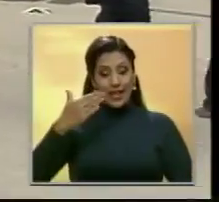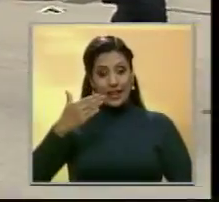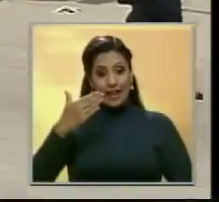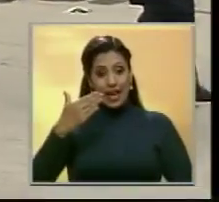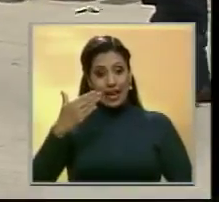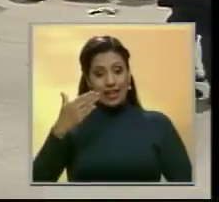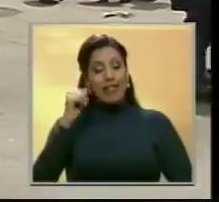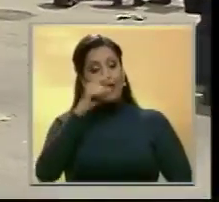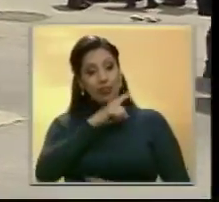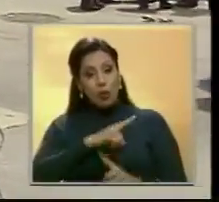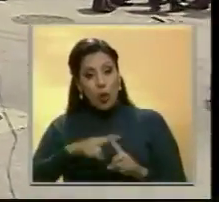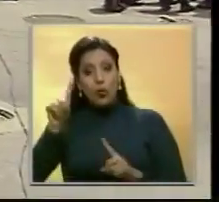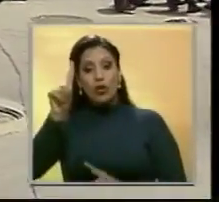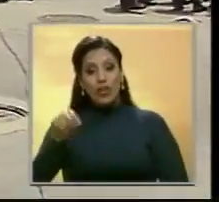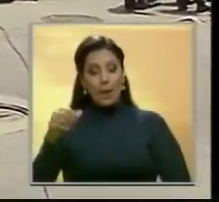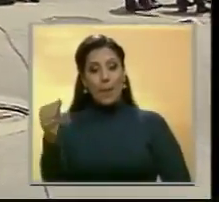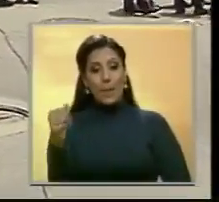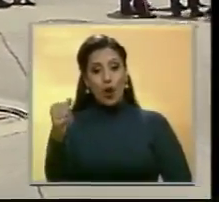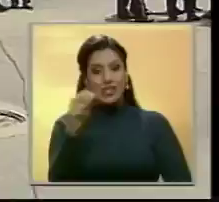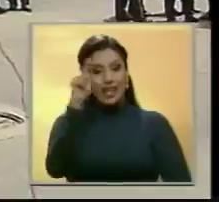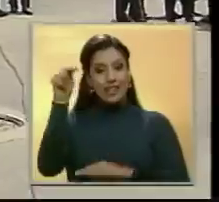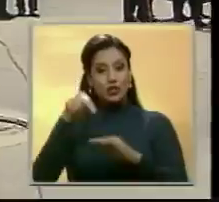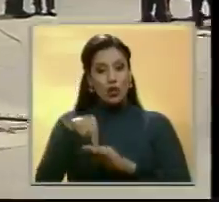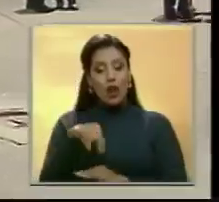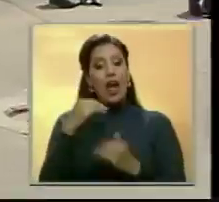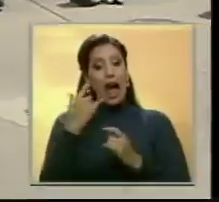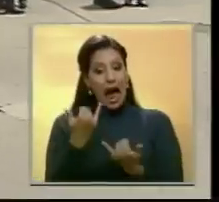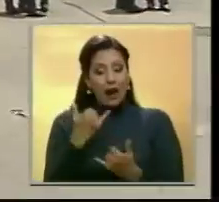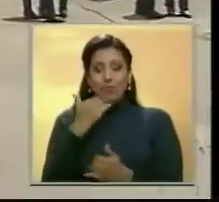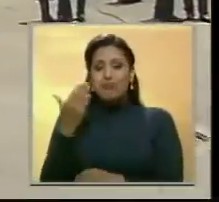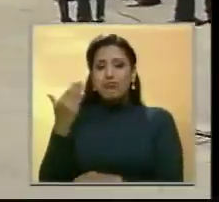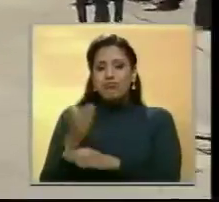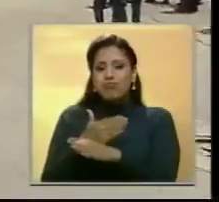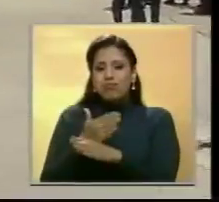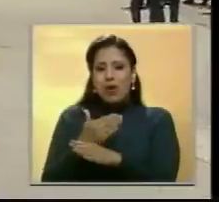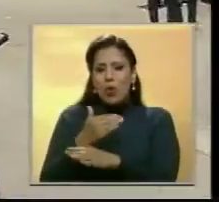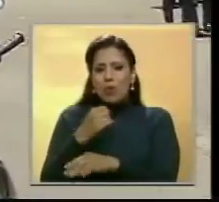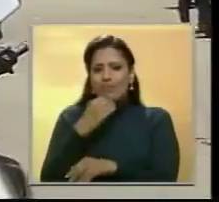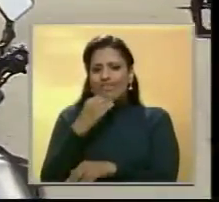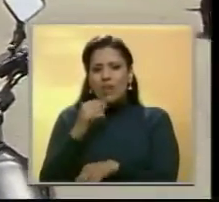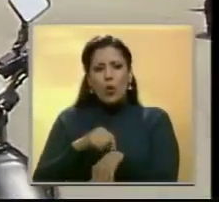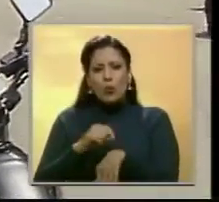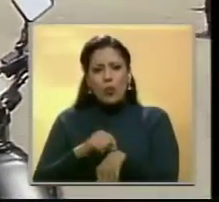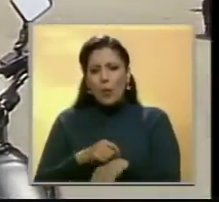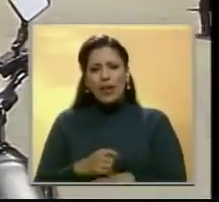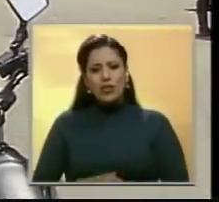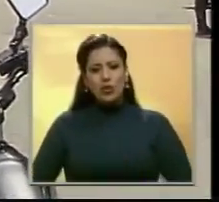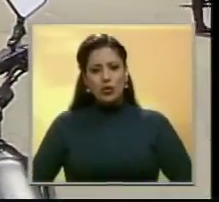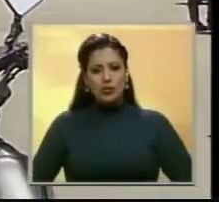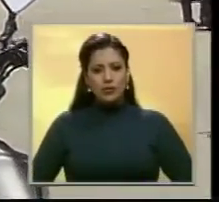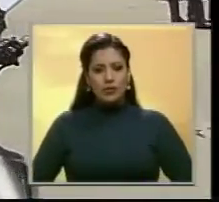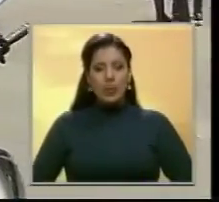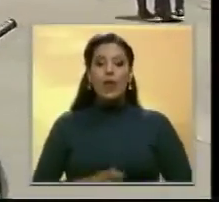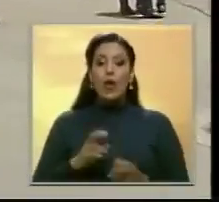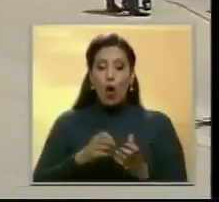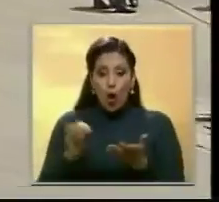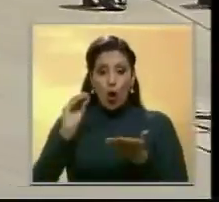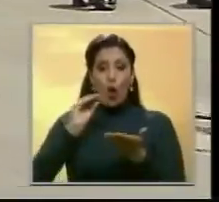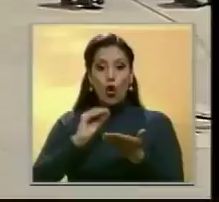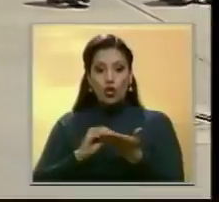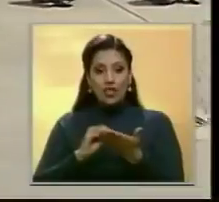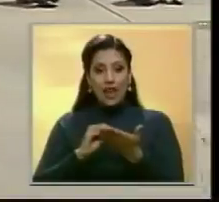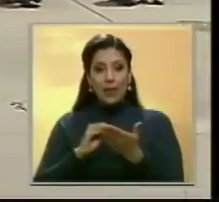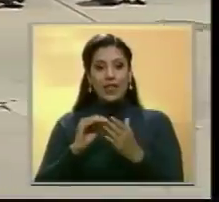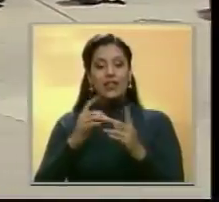Guardia Nacional como de la Policía Nacional. Hace pocos momentos nuevamente fue